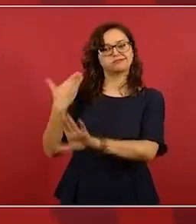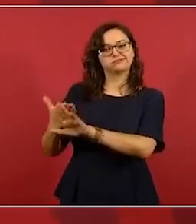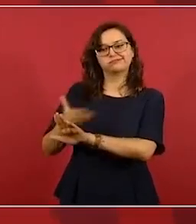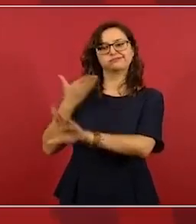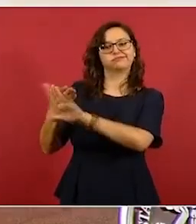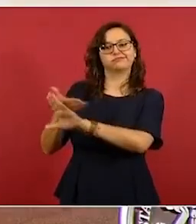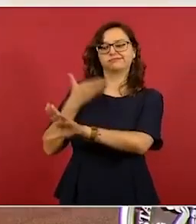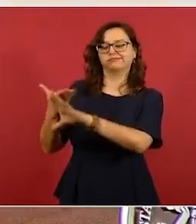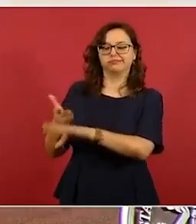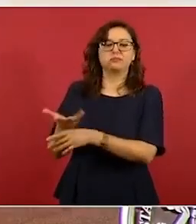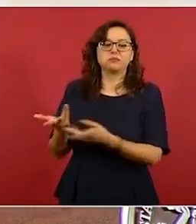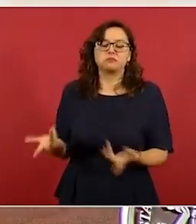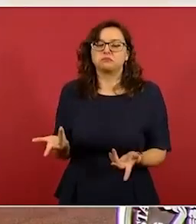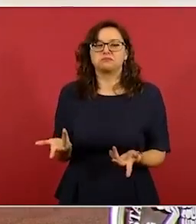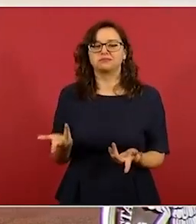lo que